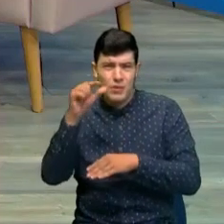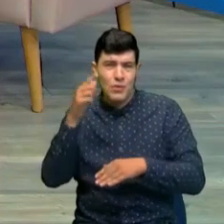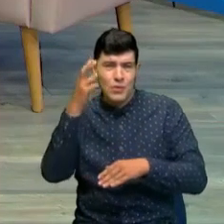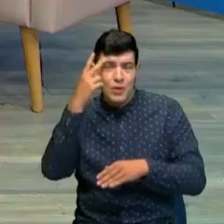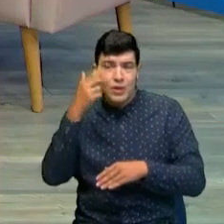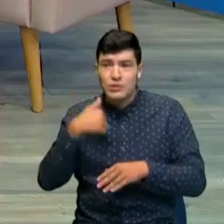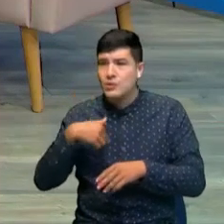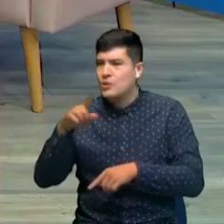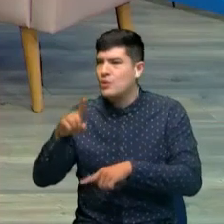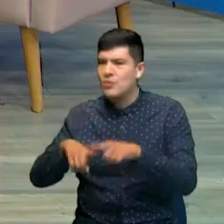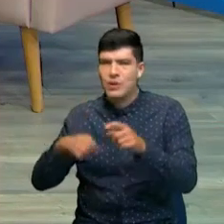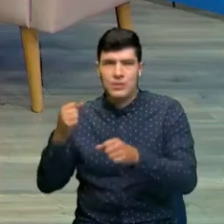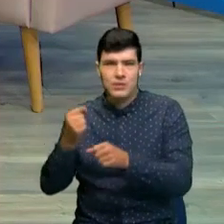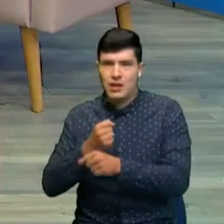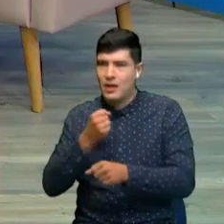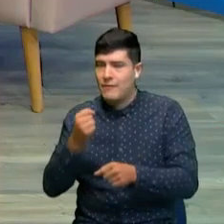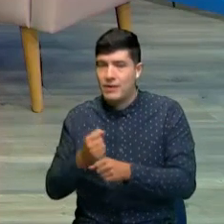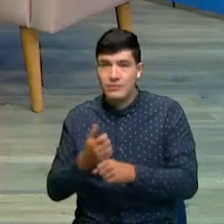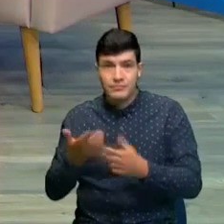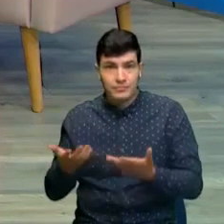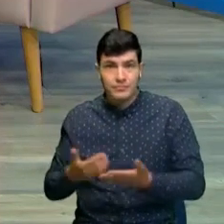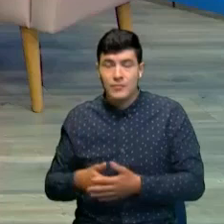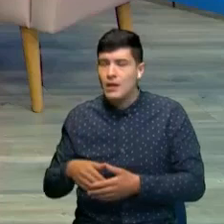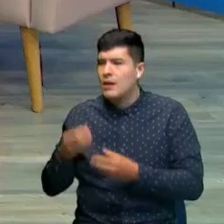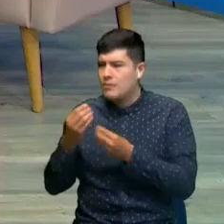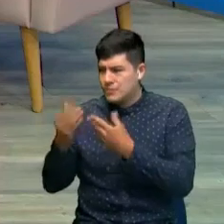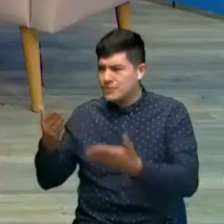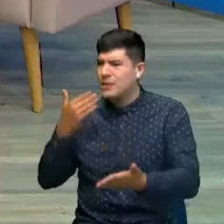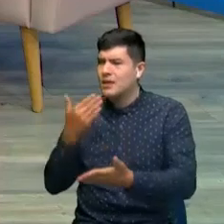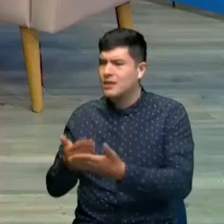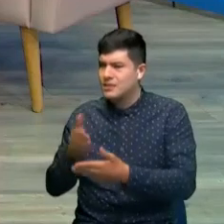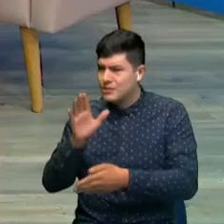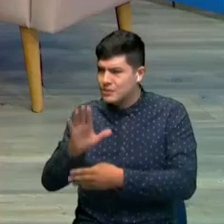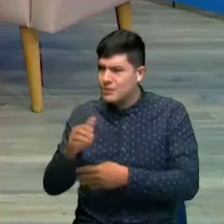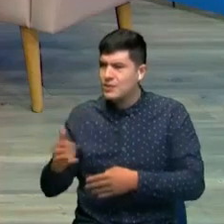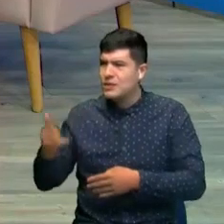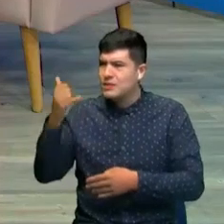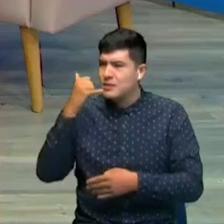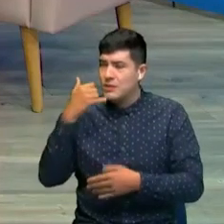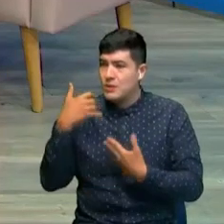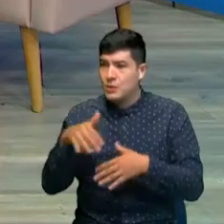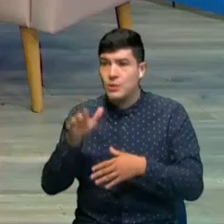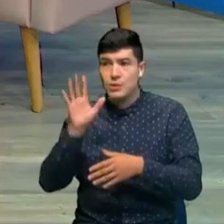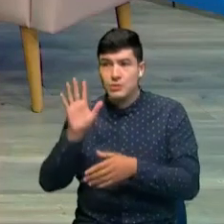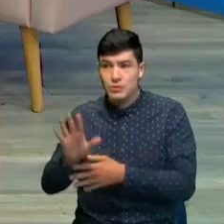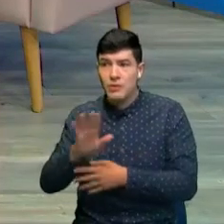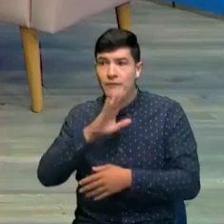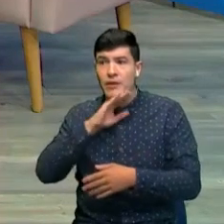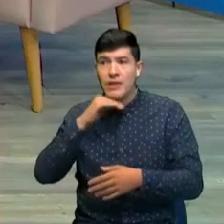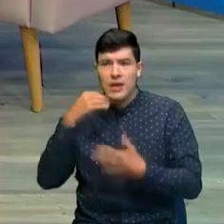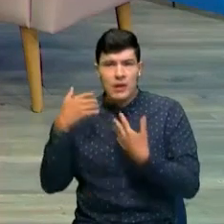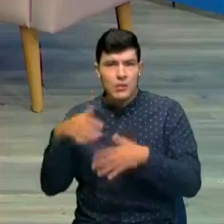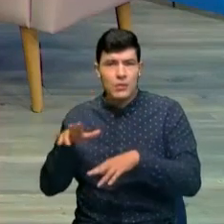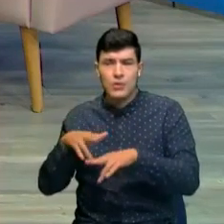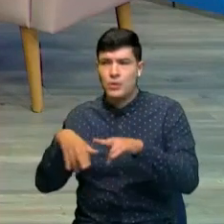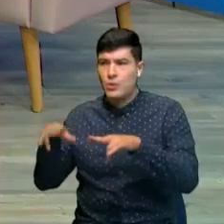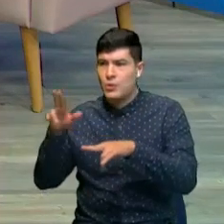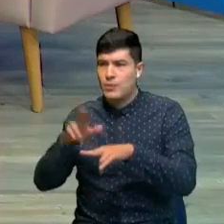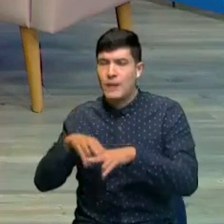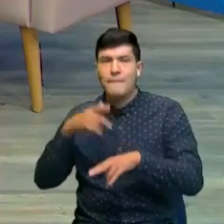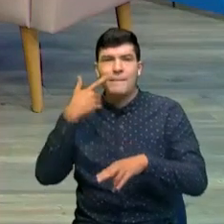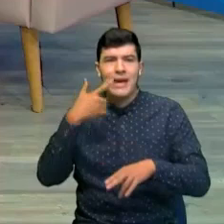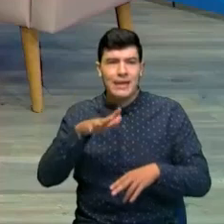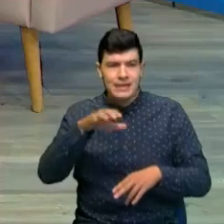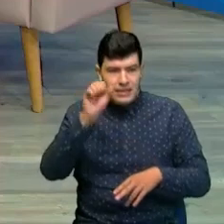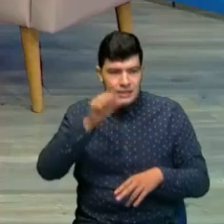no puedo trabajar. Bueno, doña Nelly, gracias por habernos llamado. Es una enfermedad común, ¿no? Sí, parece